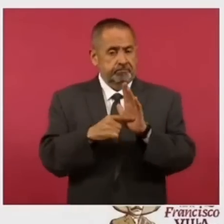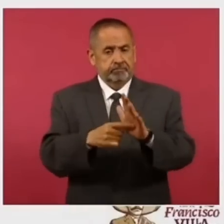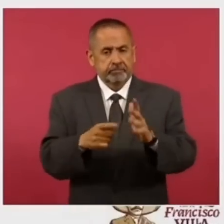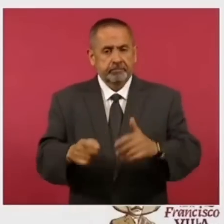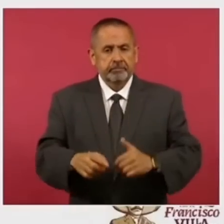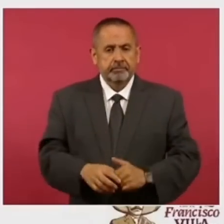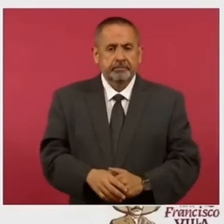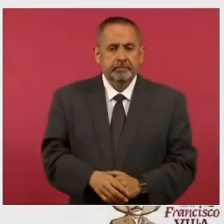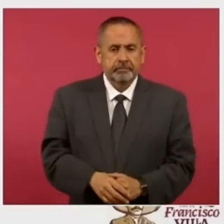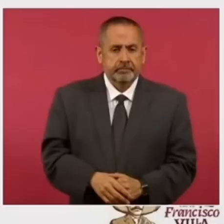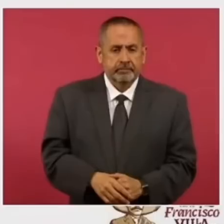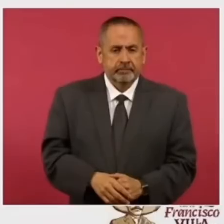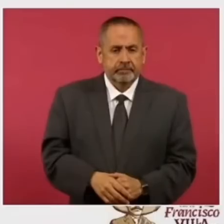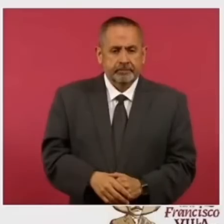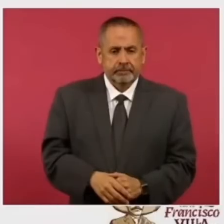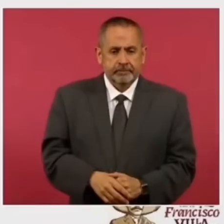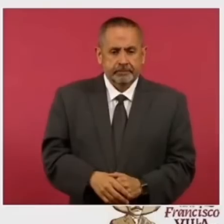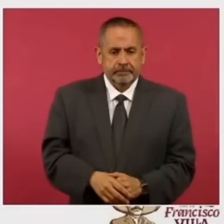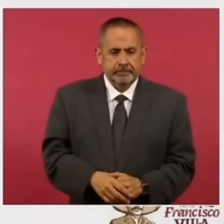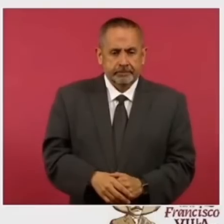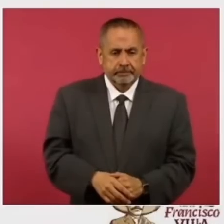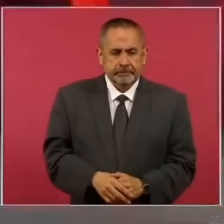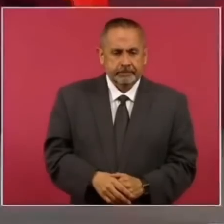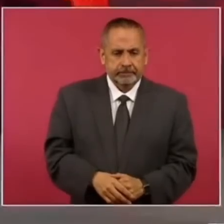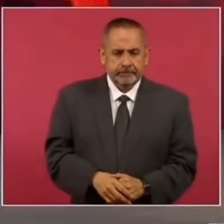Sí. Está